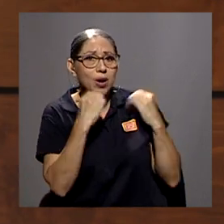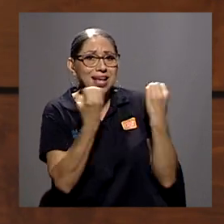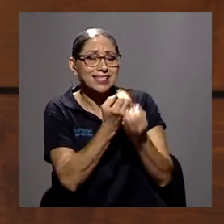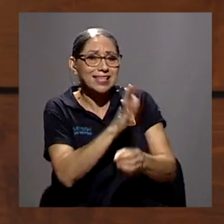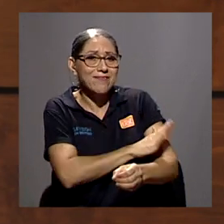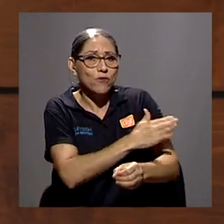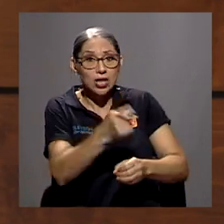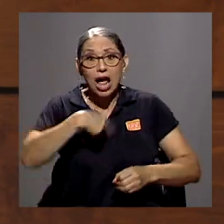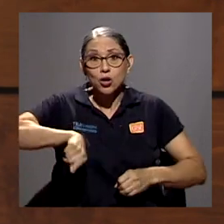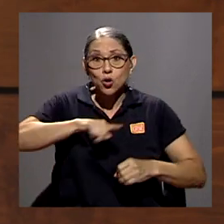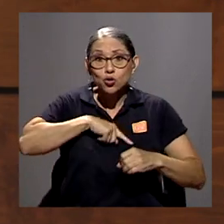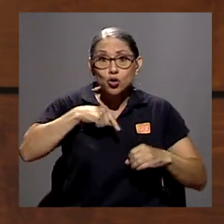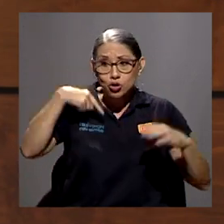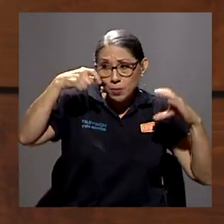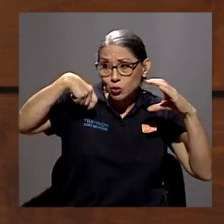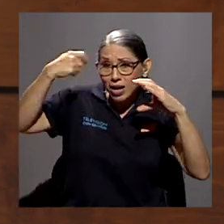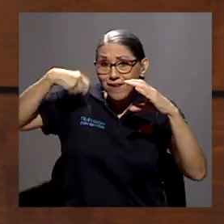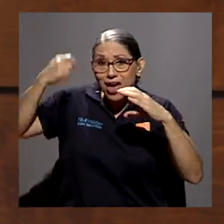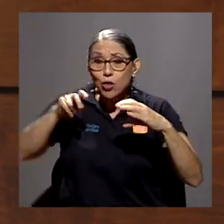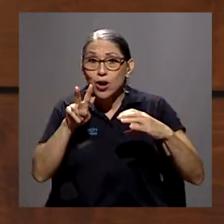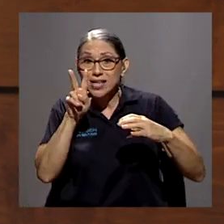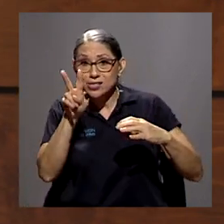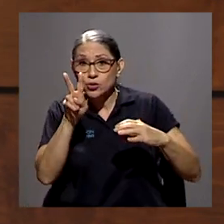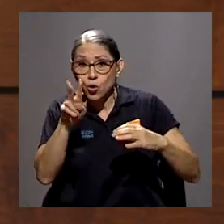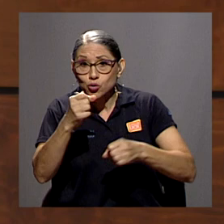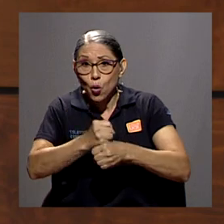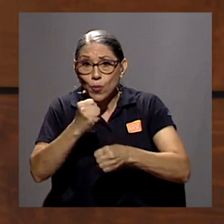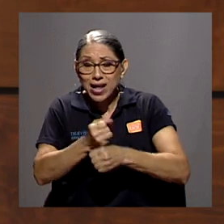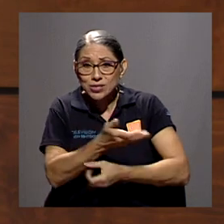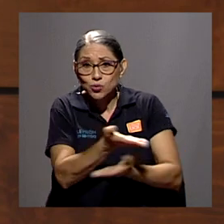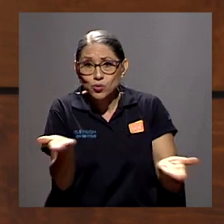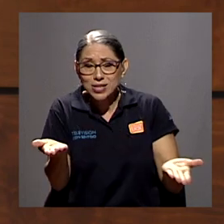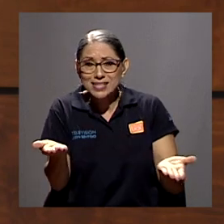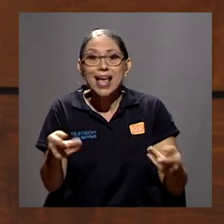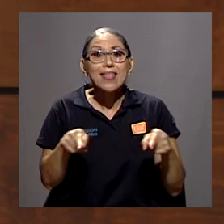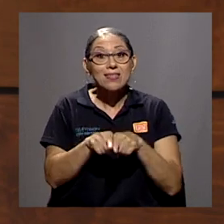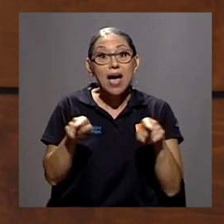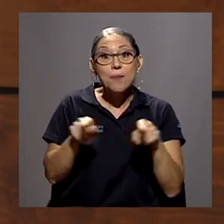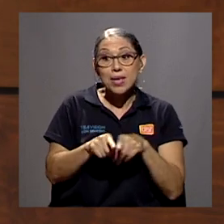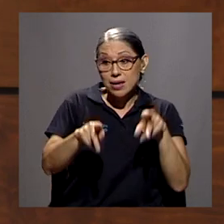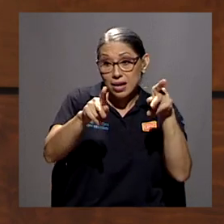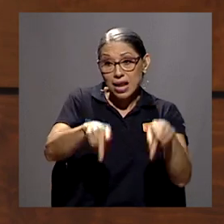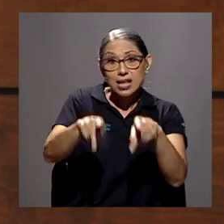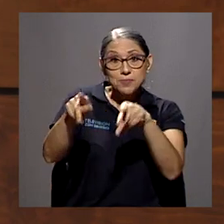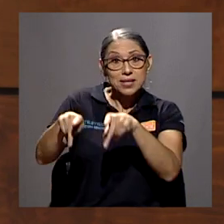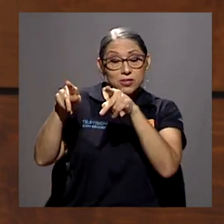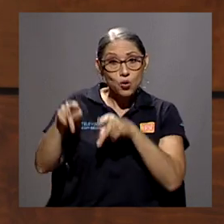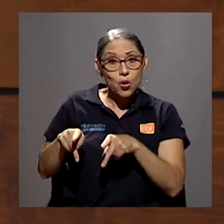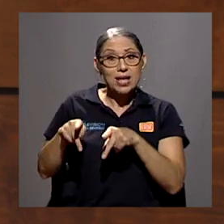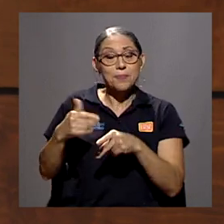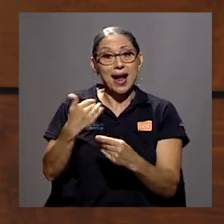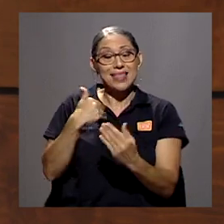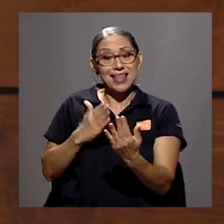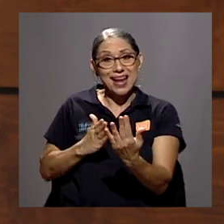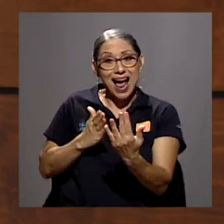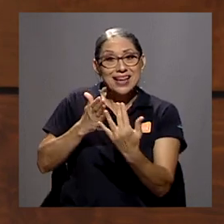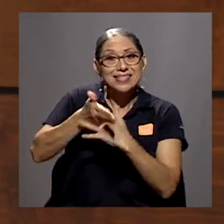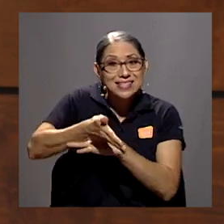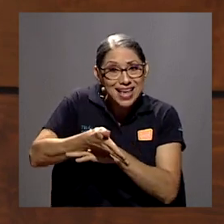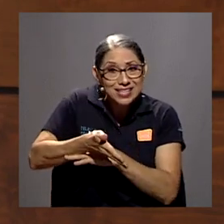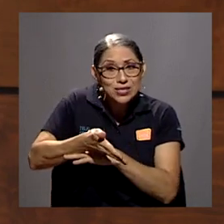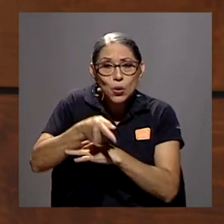obras pero además eso significa que el acceso que las personas van a tener está a esta